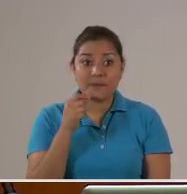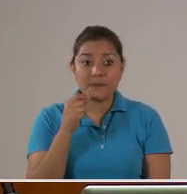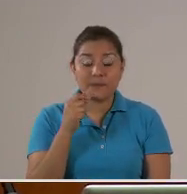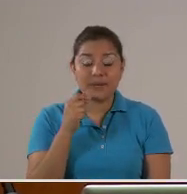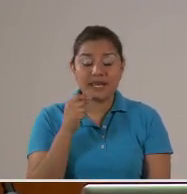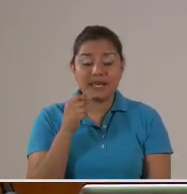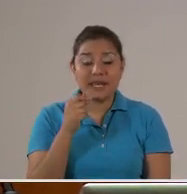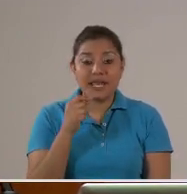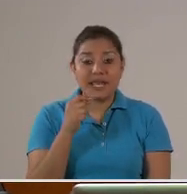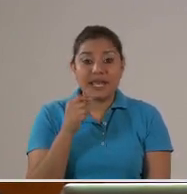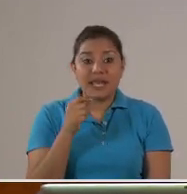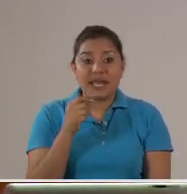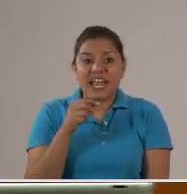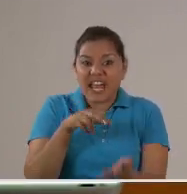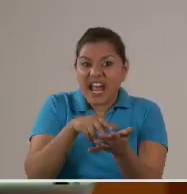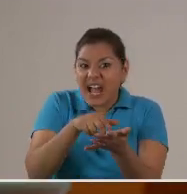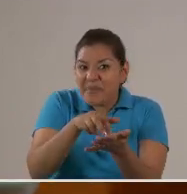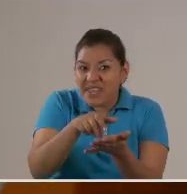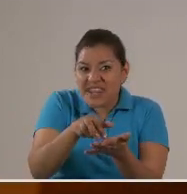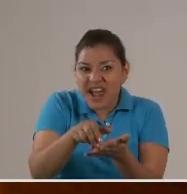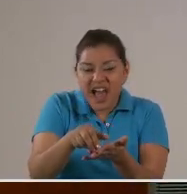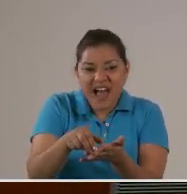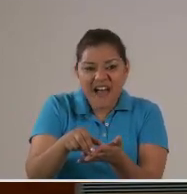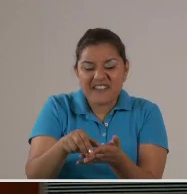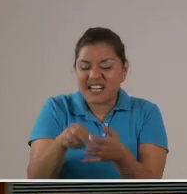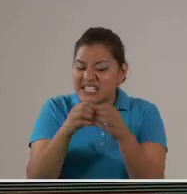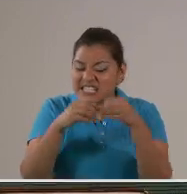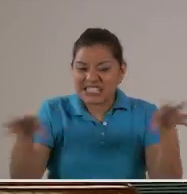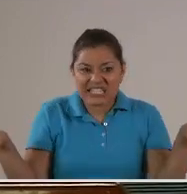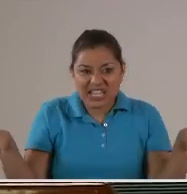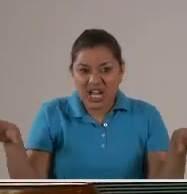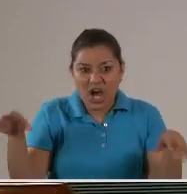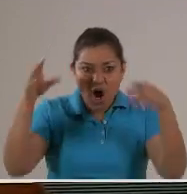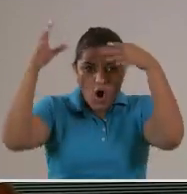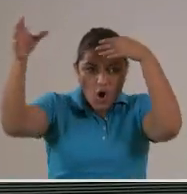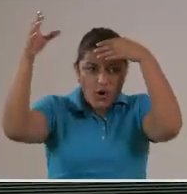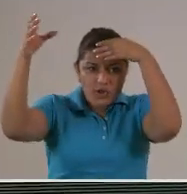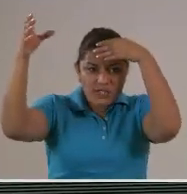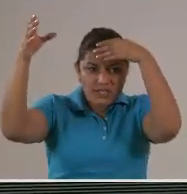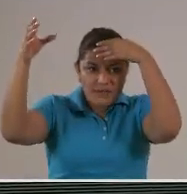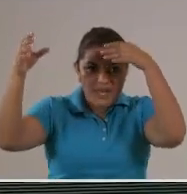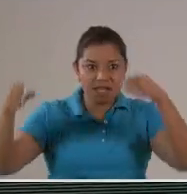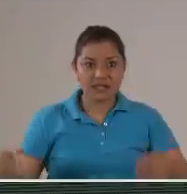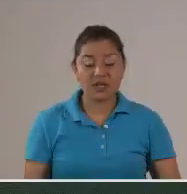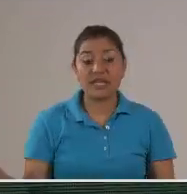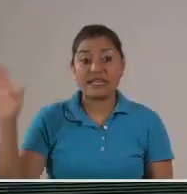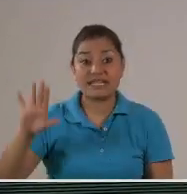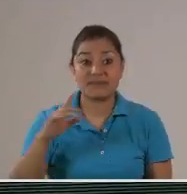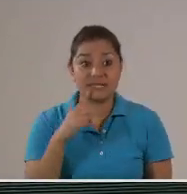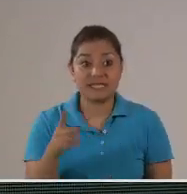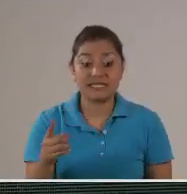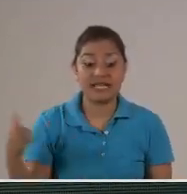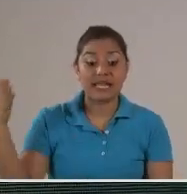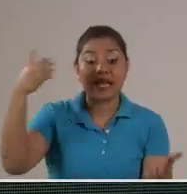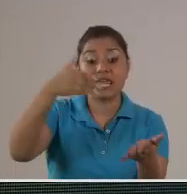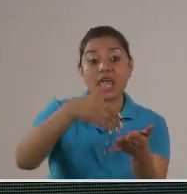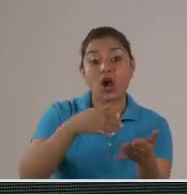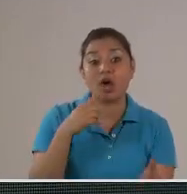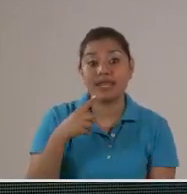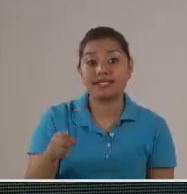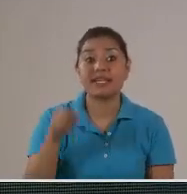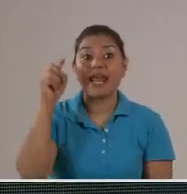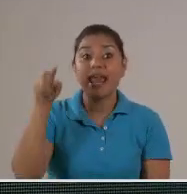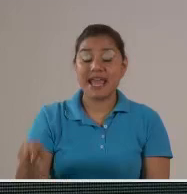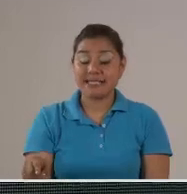desconocimiento era una involución podemos decir y de repente dice que él llegó a decir esta